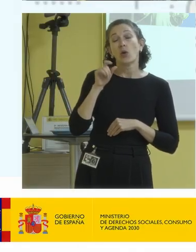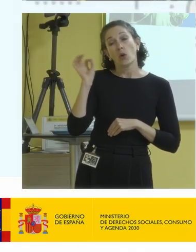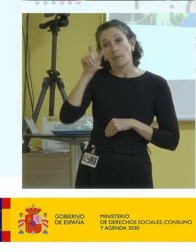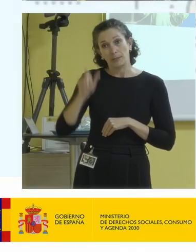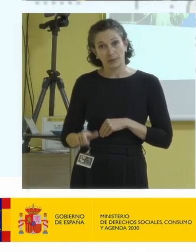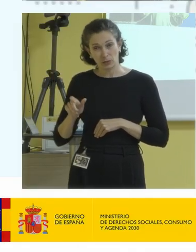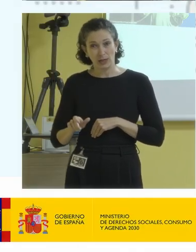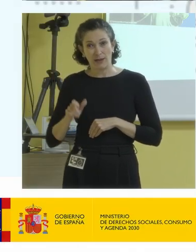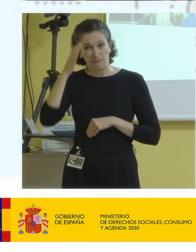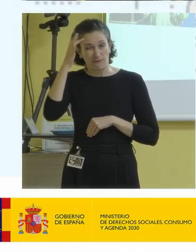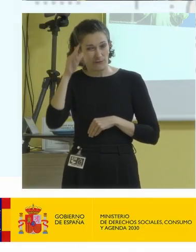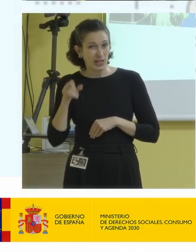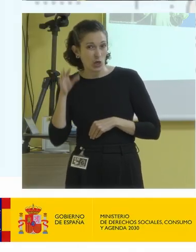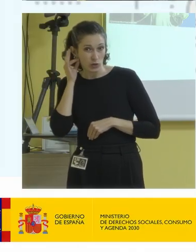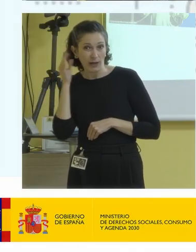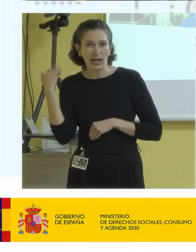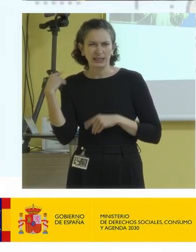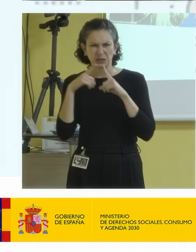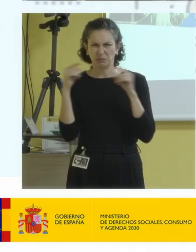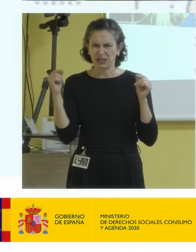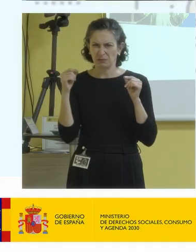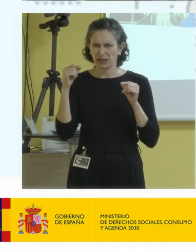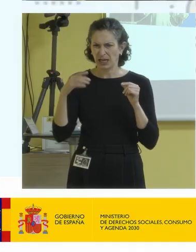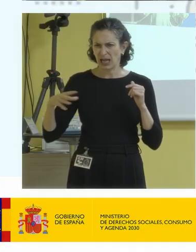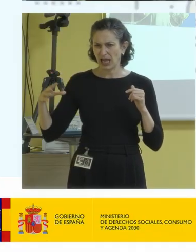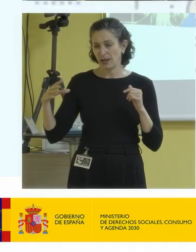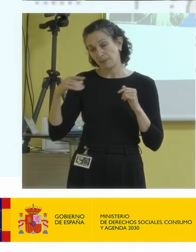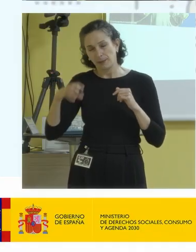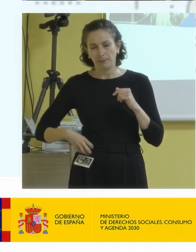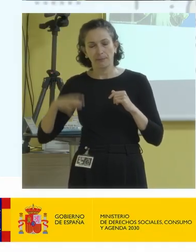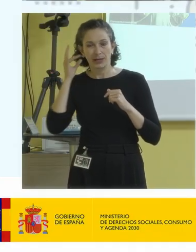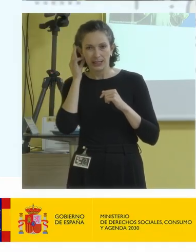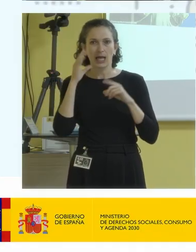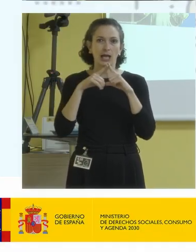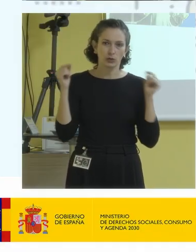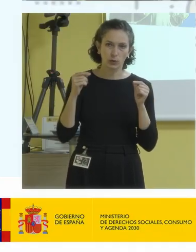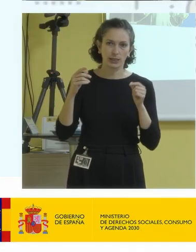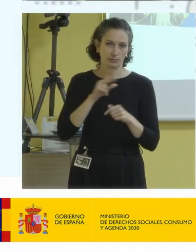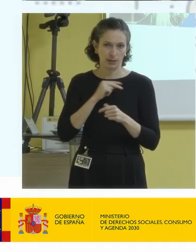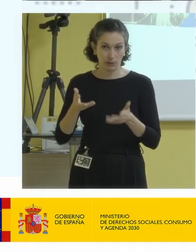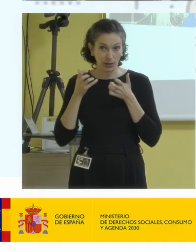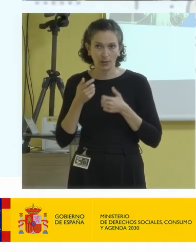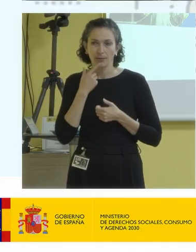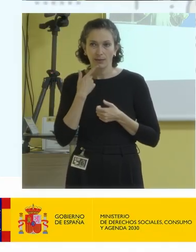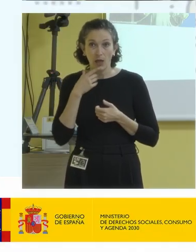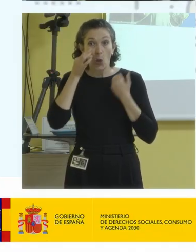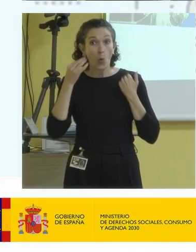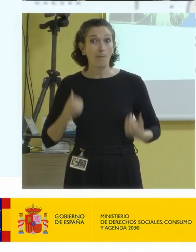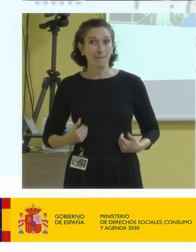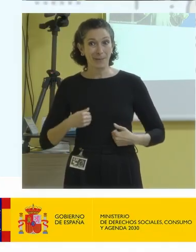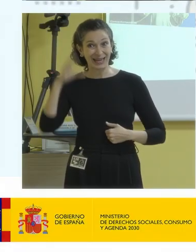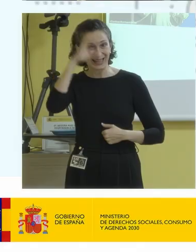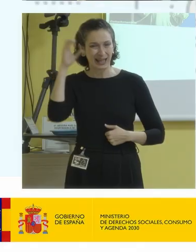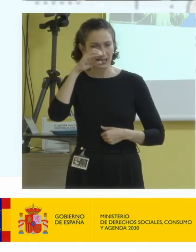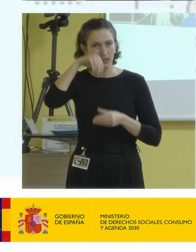filósofa que fue príncipe de Asturias hace unos cuantos añitos, cuando hablan de que hay que meter las humanidades en la escuela.